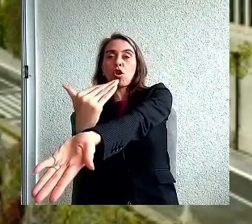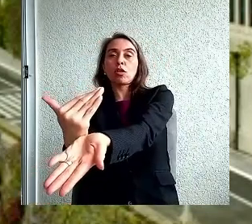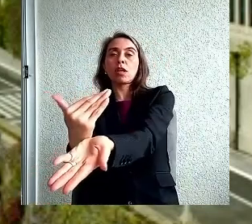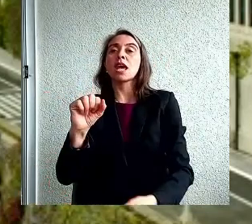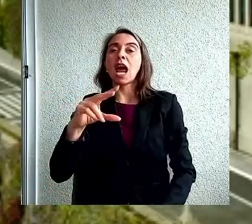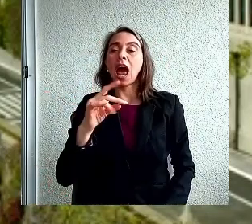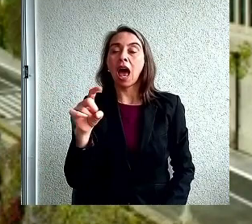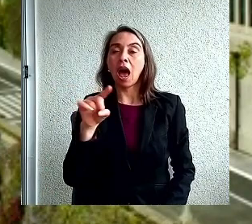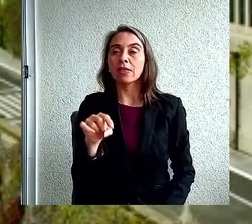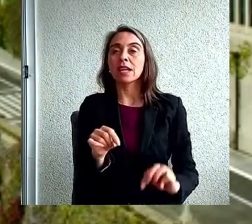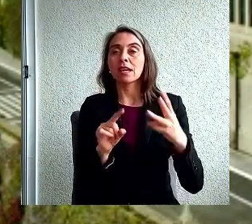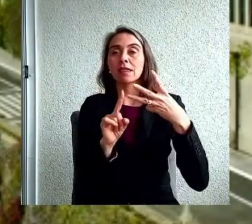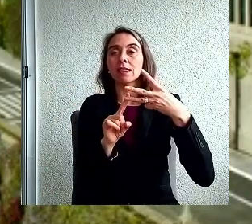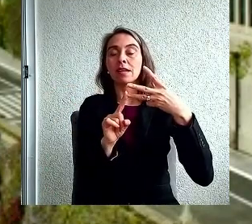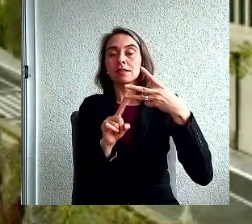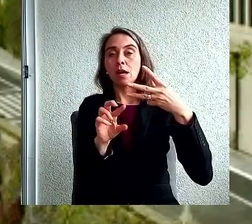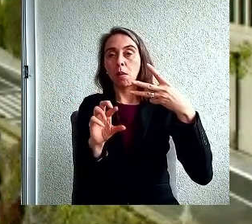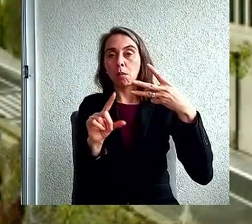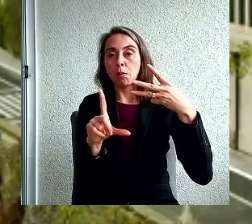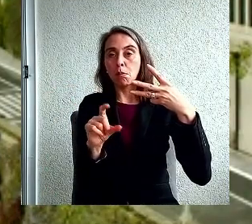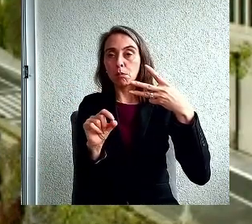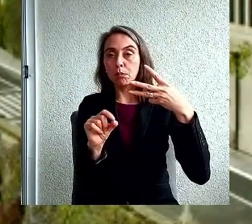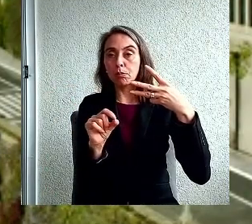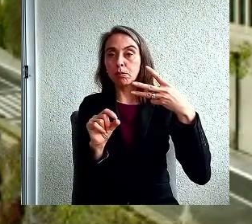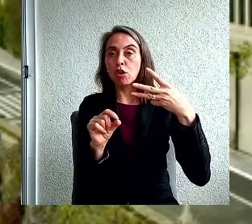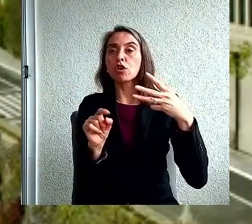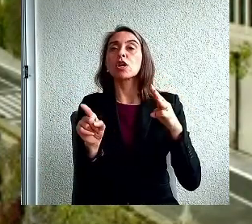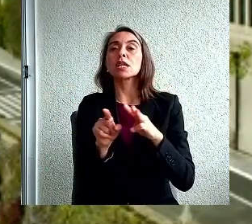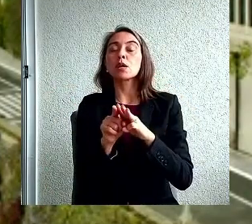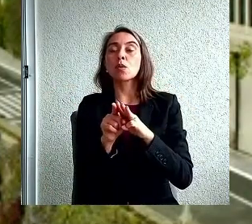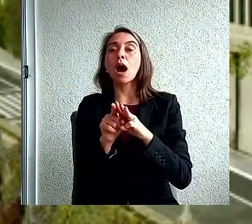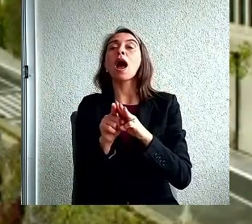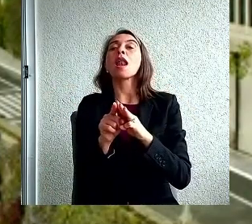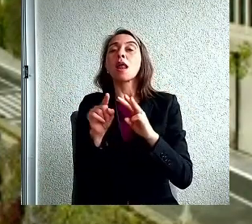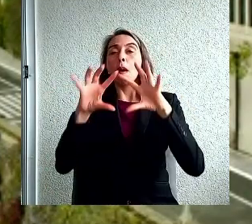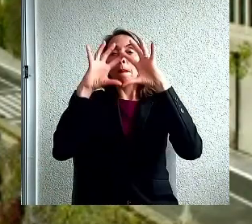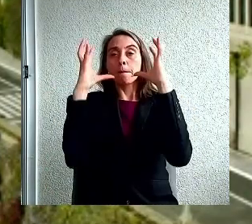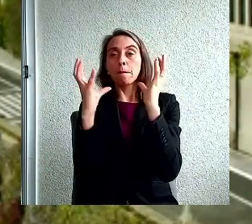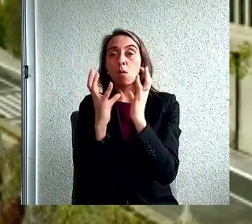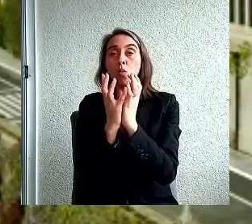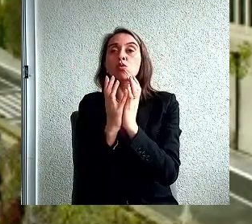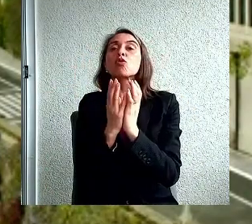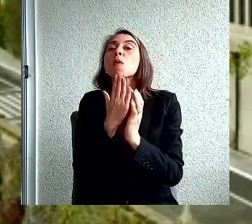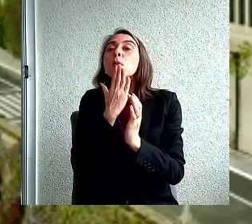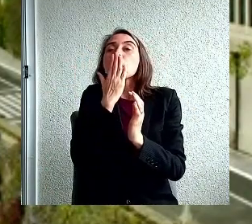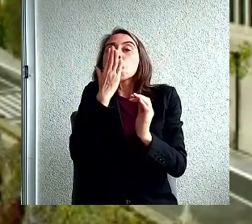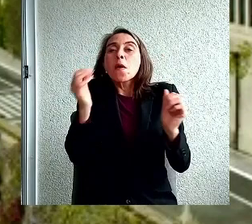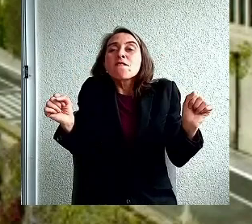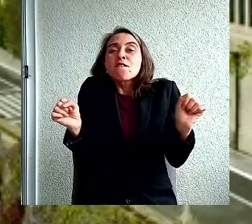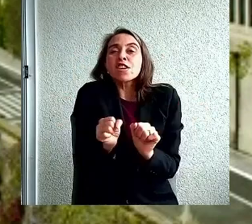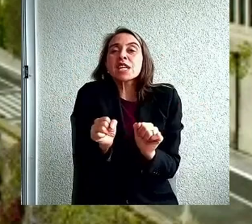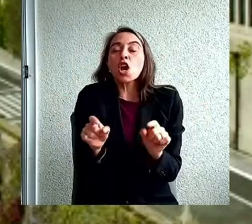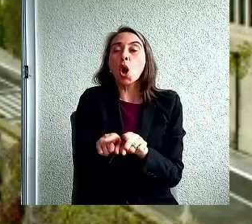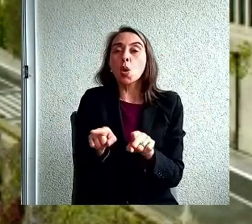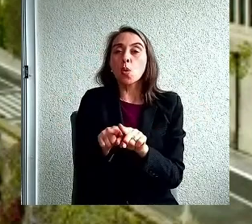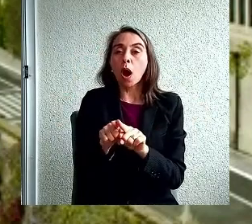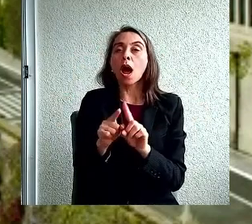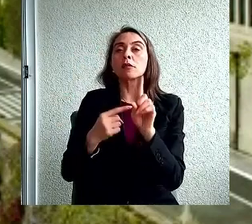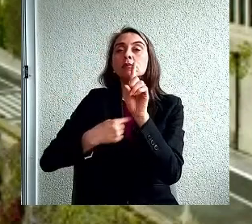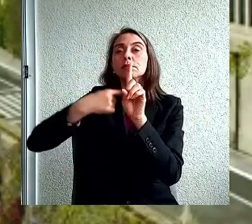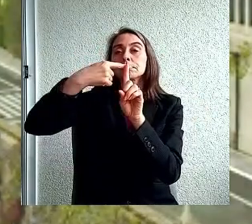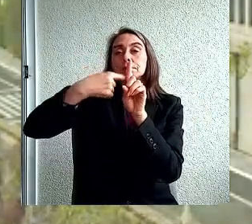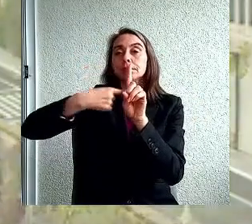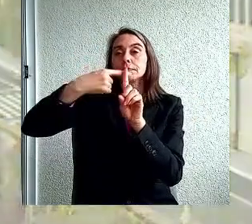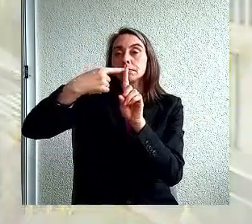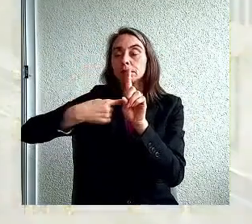justamente regular a través del albedo, que es un aspecto que vamos a tocar también, este sistema de forzamiento